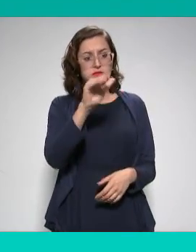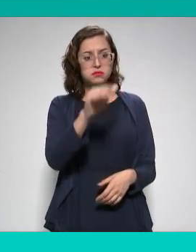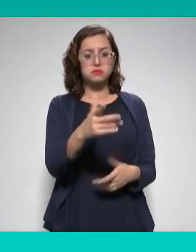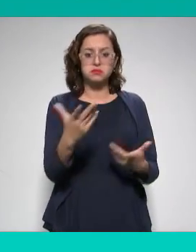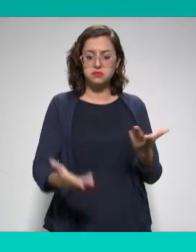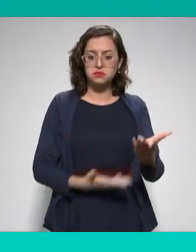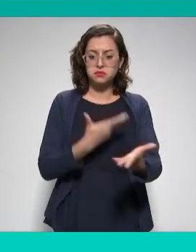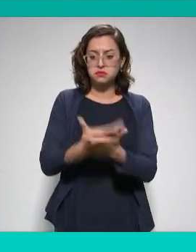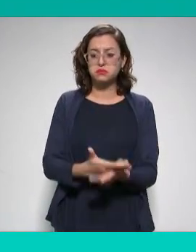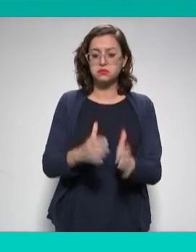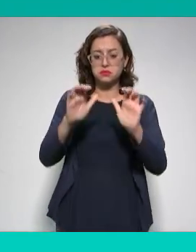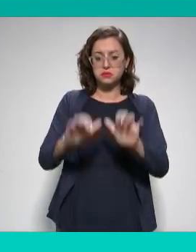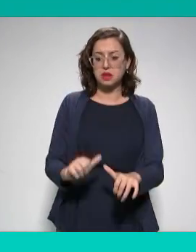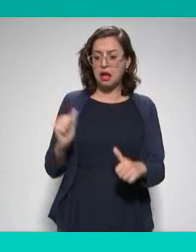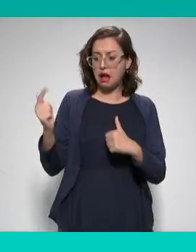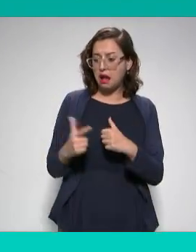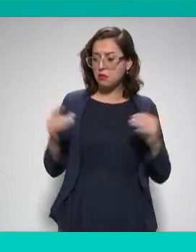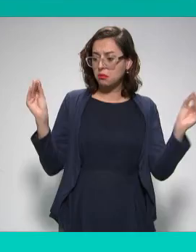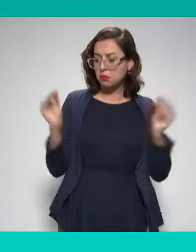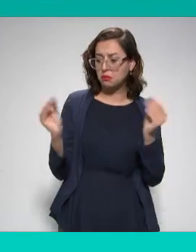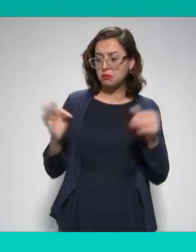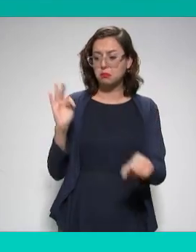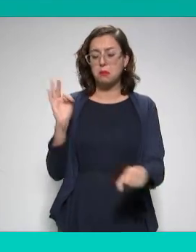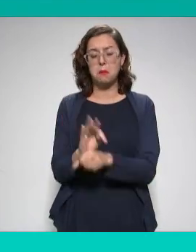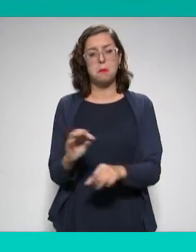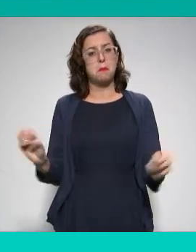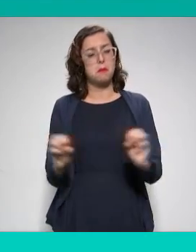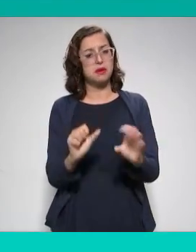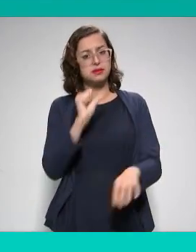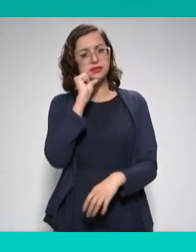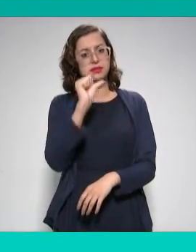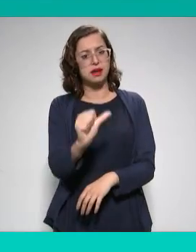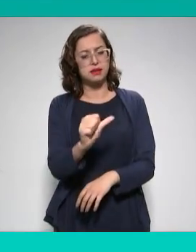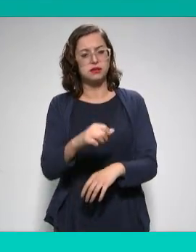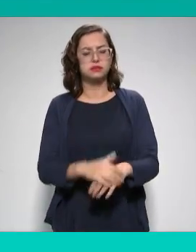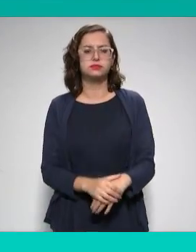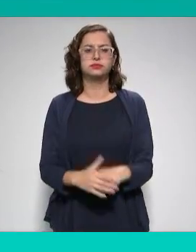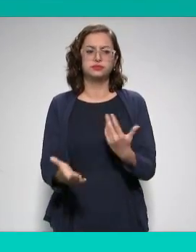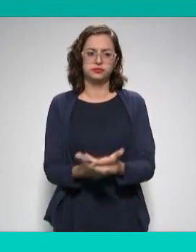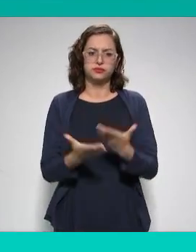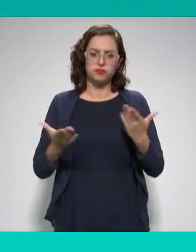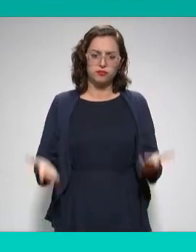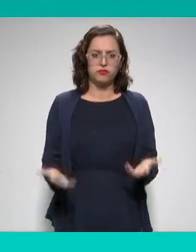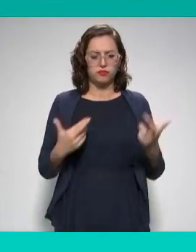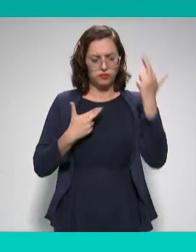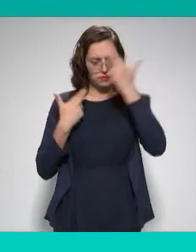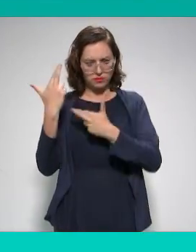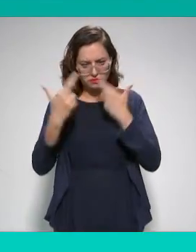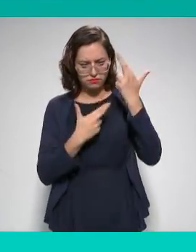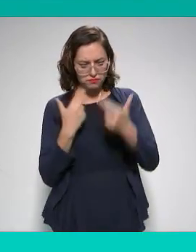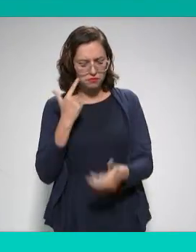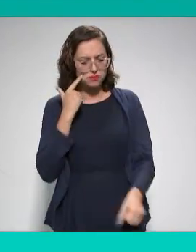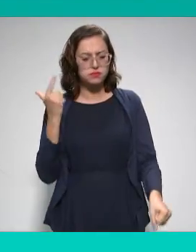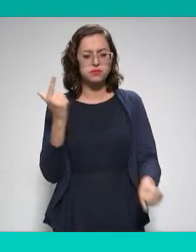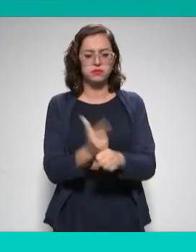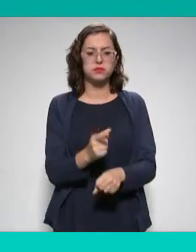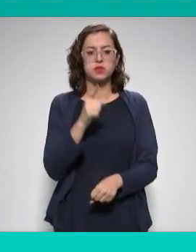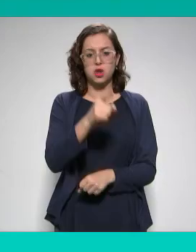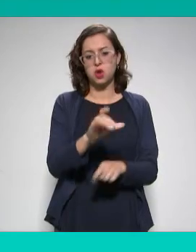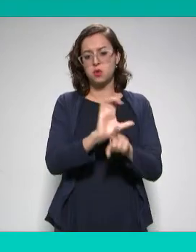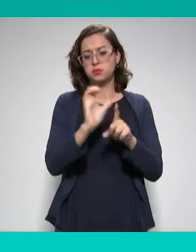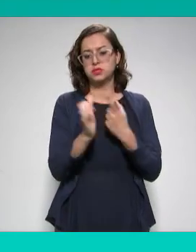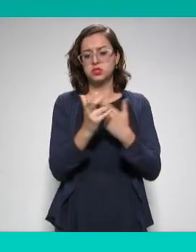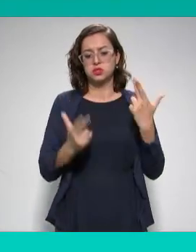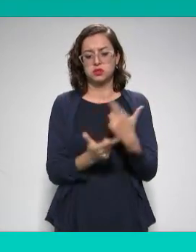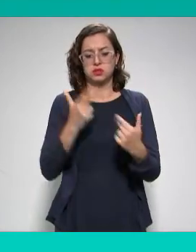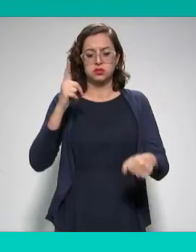presentó escrito de alegatos o defensa alguna ahora bien del análisis del caso advertimos que la comisión nacional de